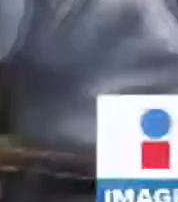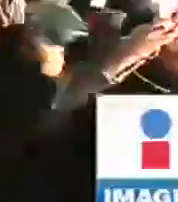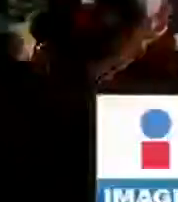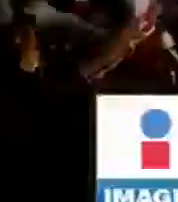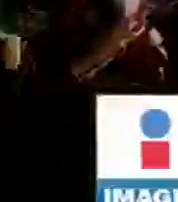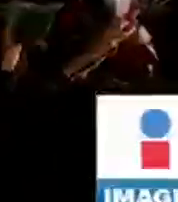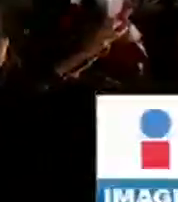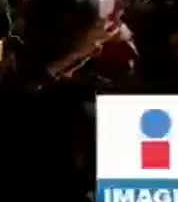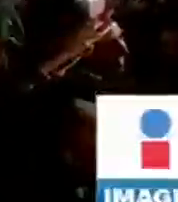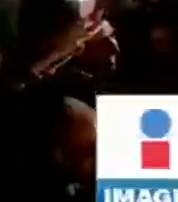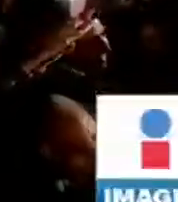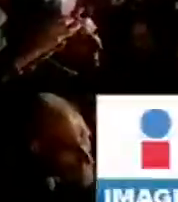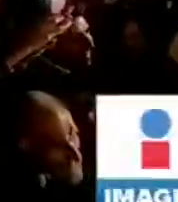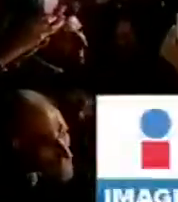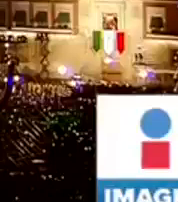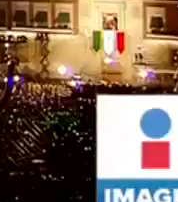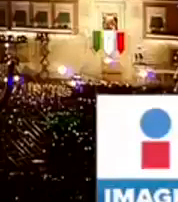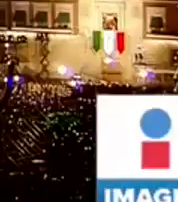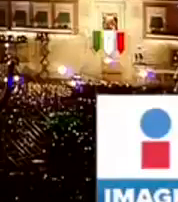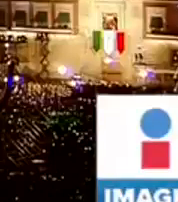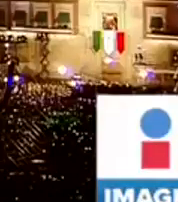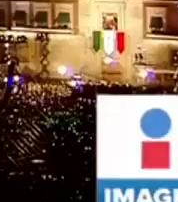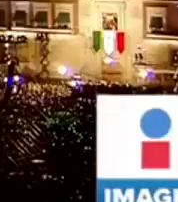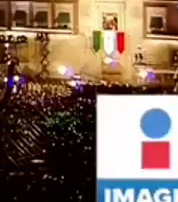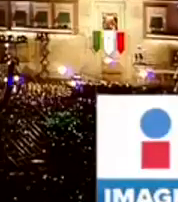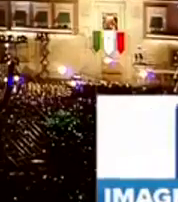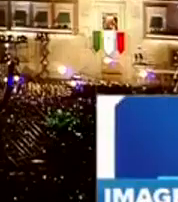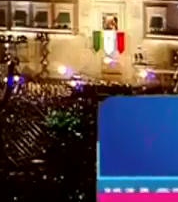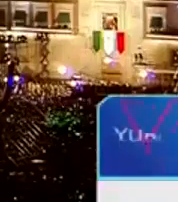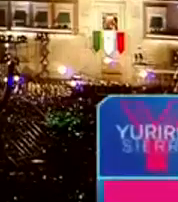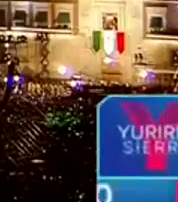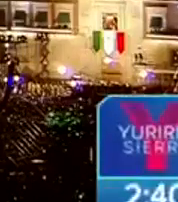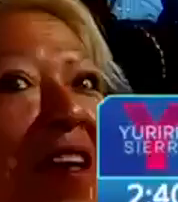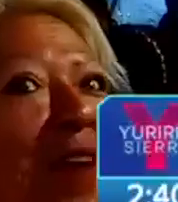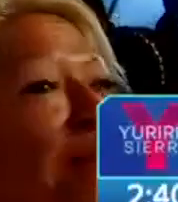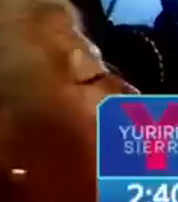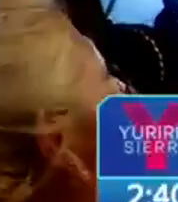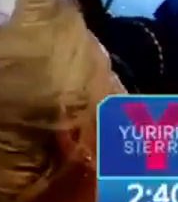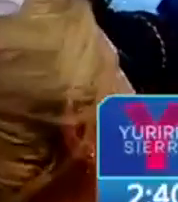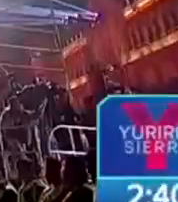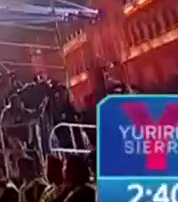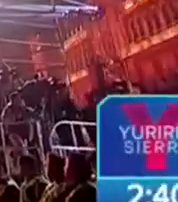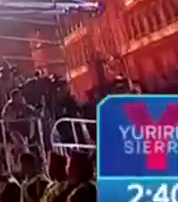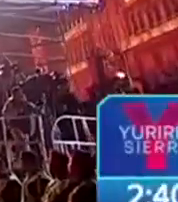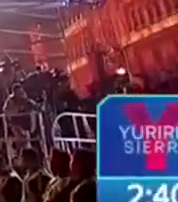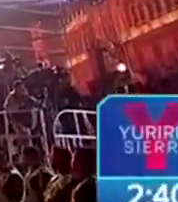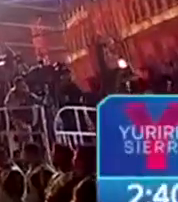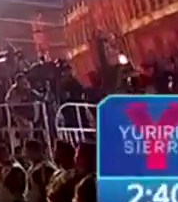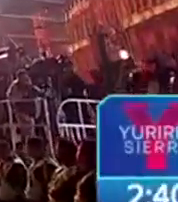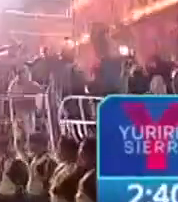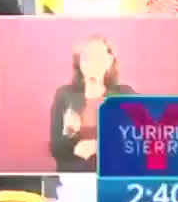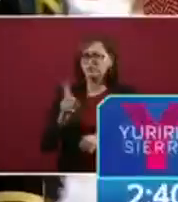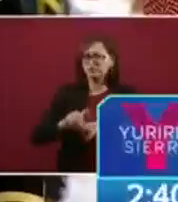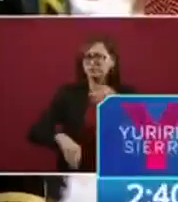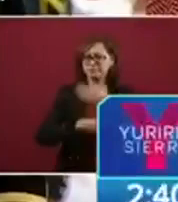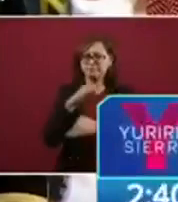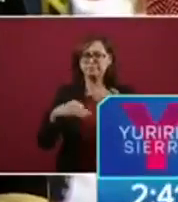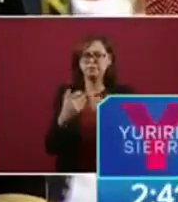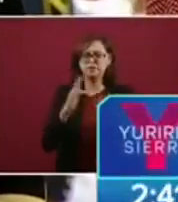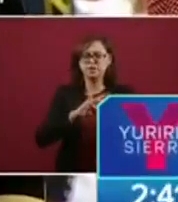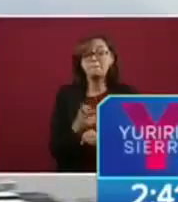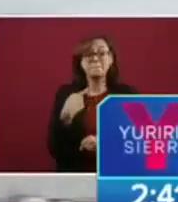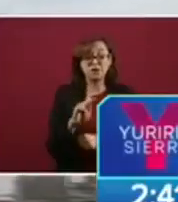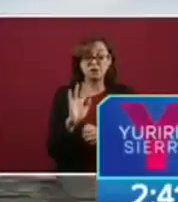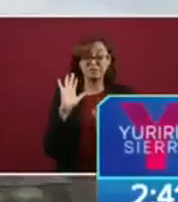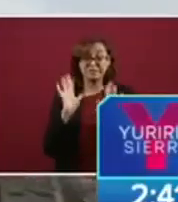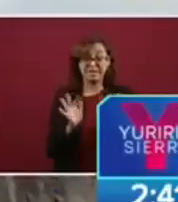neoliberales. 20 arengas y un largo espectáculo de pirotecnia acompañaron diversos números musicales.